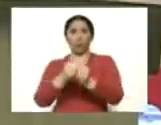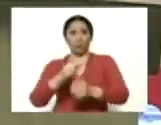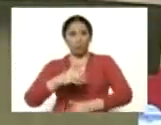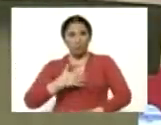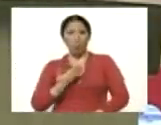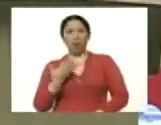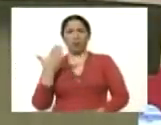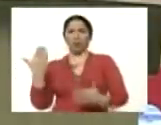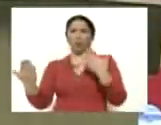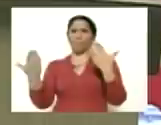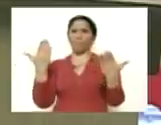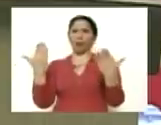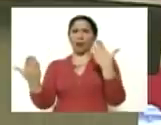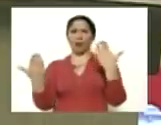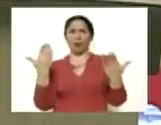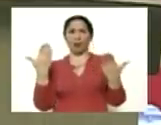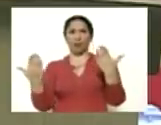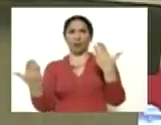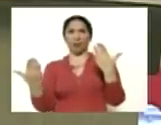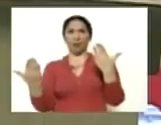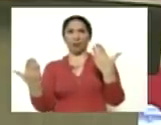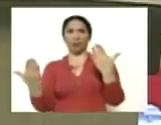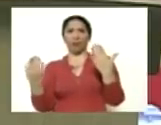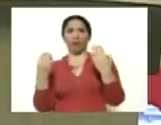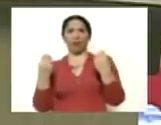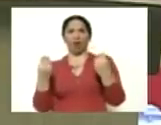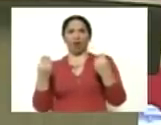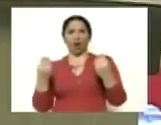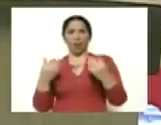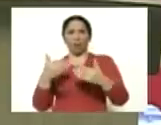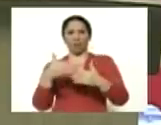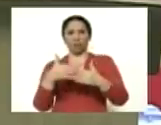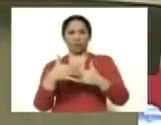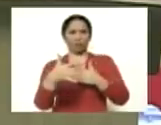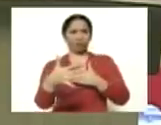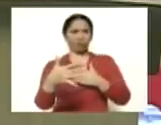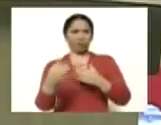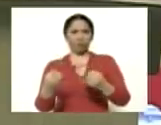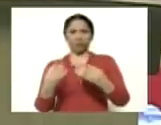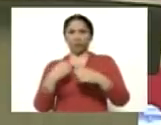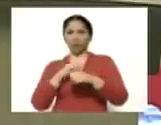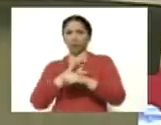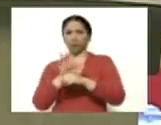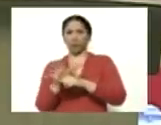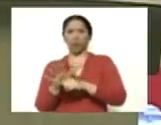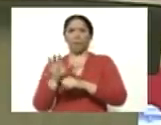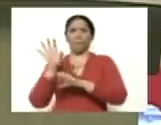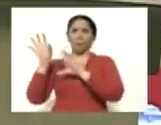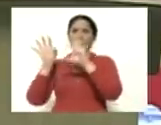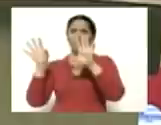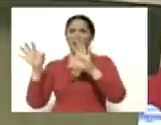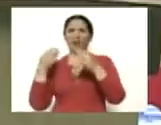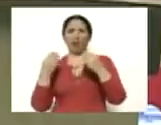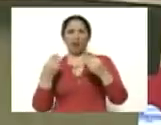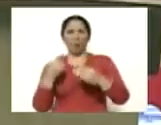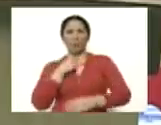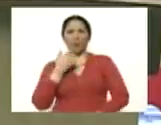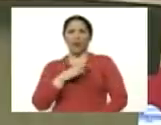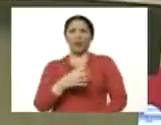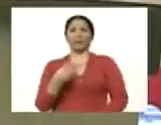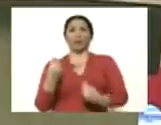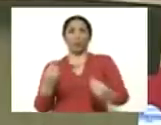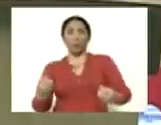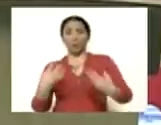poder comparar entre la situación de la pandemia entre distintos países, parámetros como muertes por millón de habitantes, como casos por millón